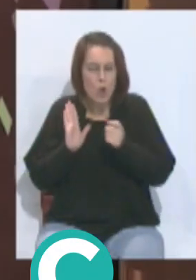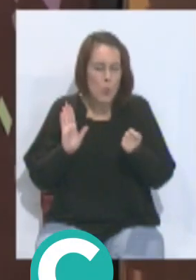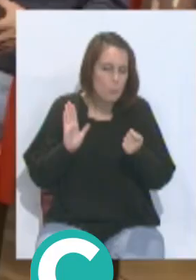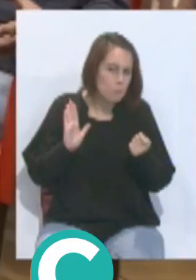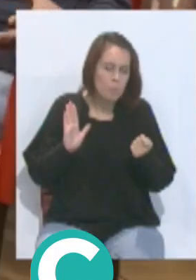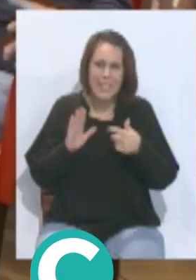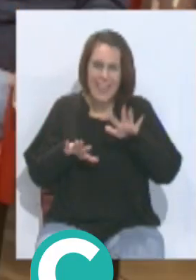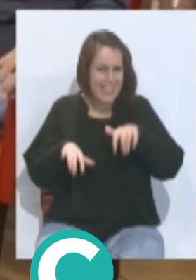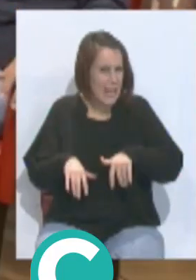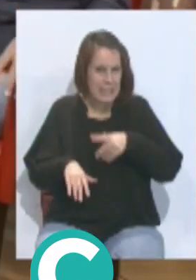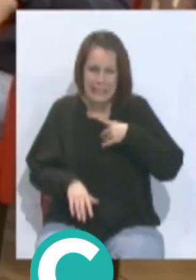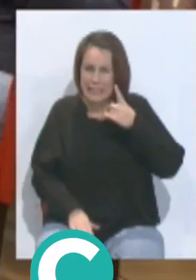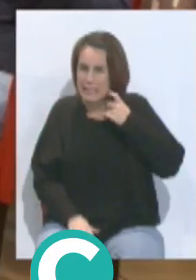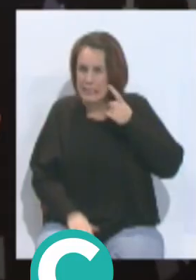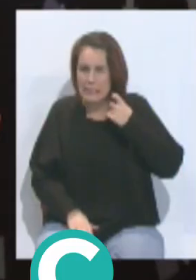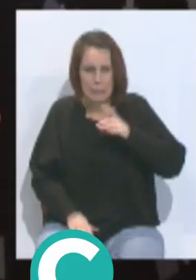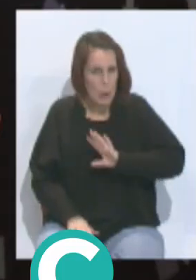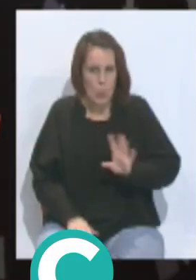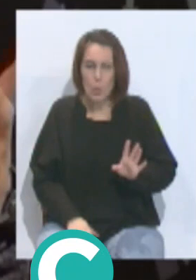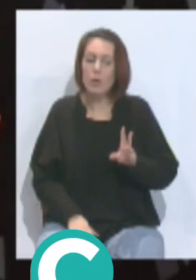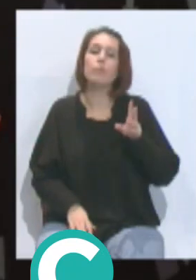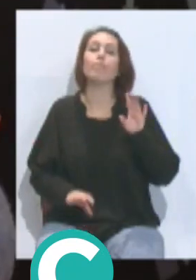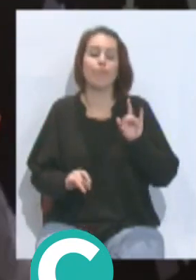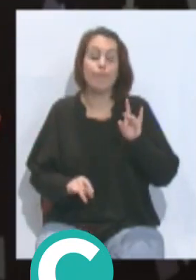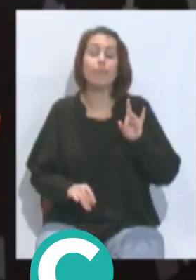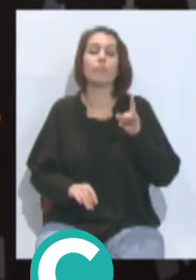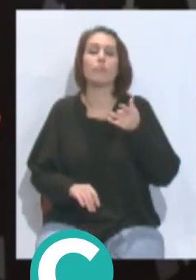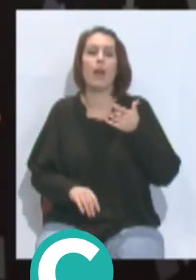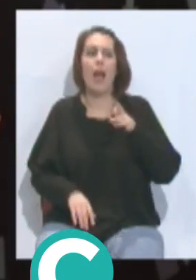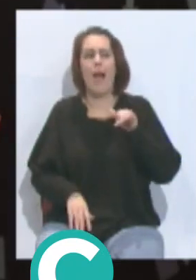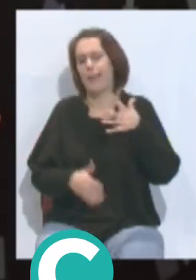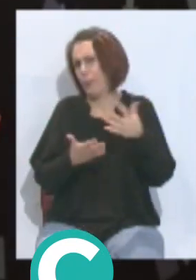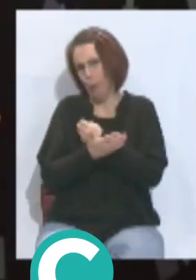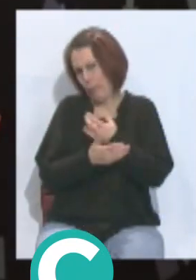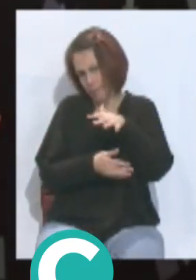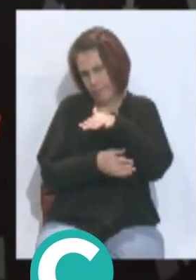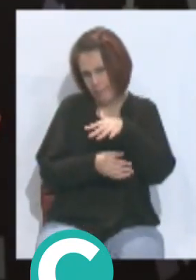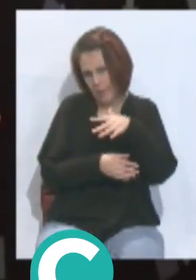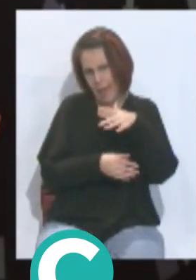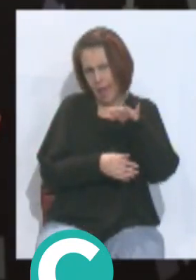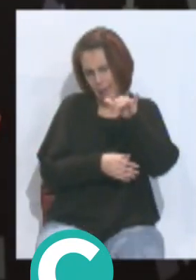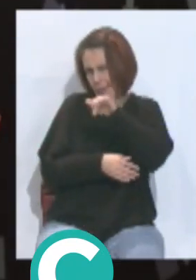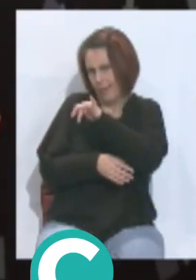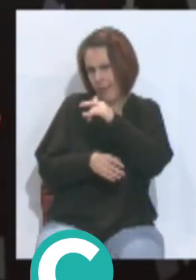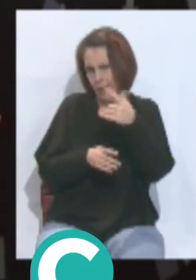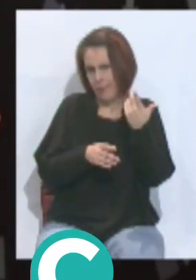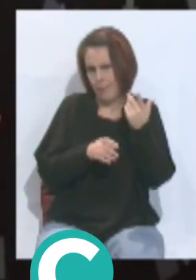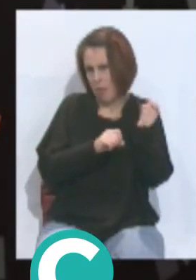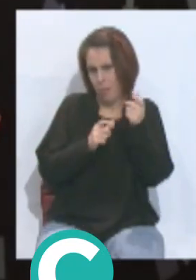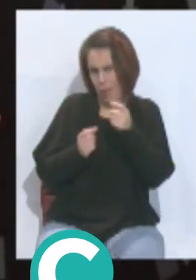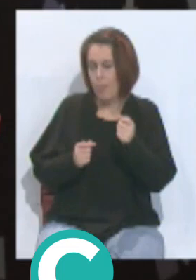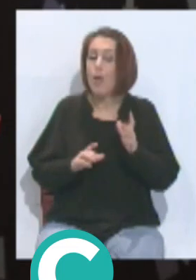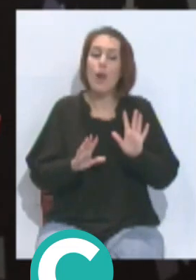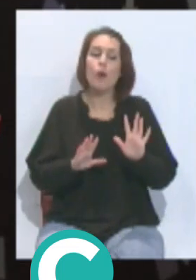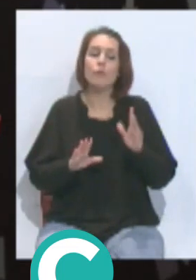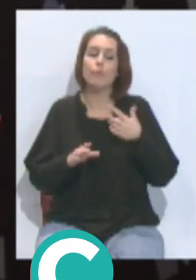muy nuestra. Gaditana. Exacto. Es verdad que hay, bueno, en realidad hay de todo en todos lados, sí. Pero bueno, es una modalidad que, ¿no?, que